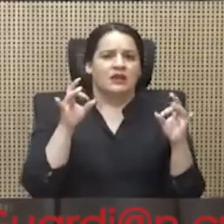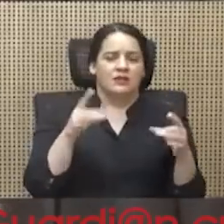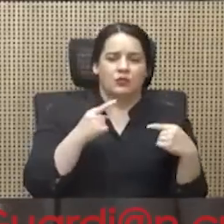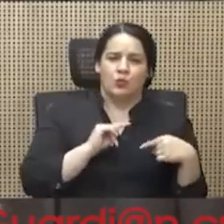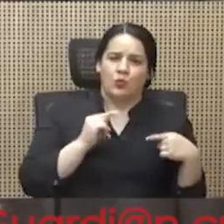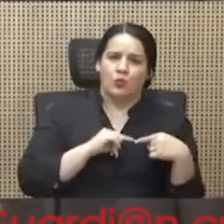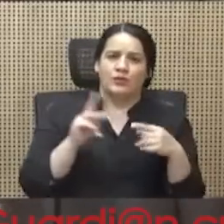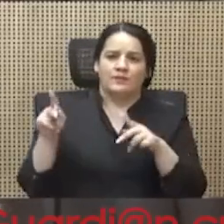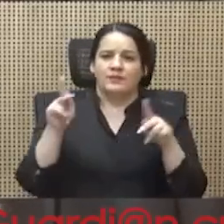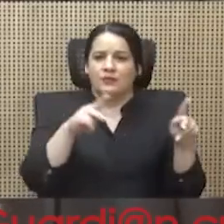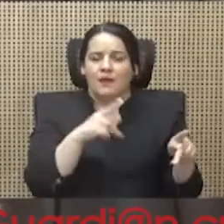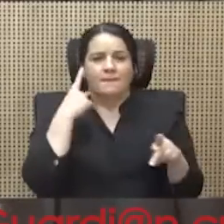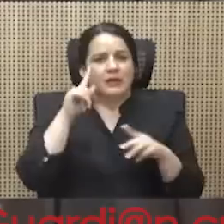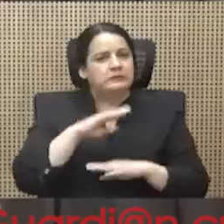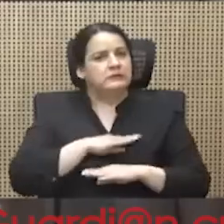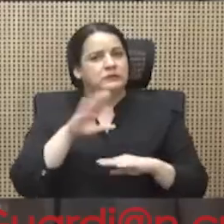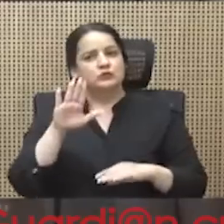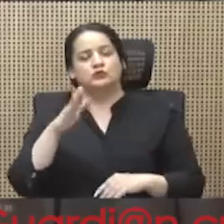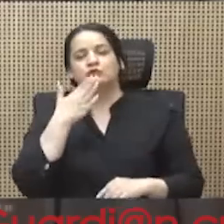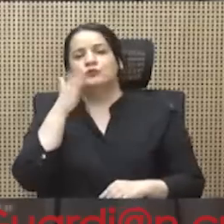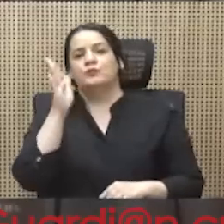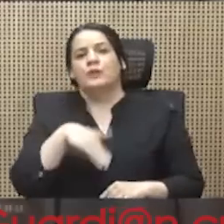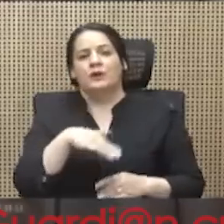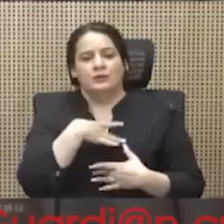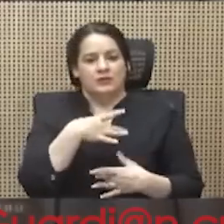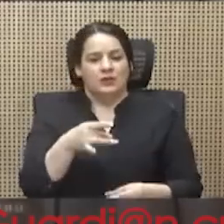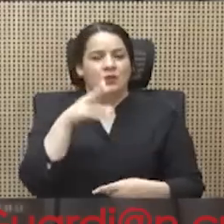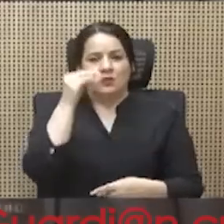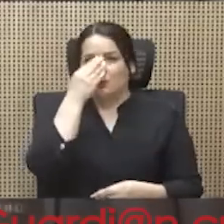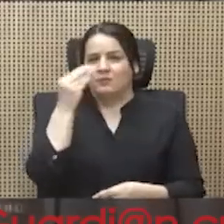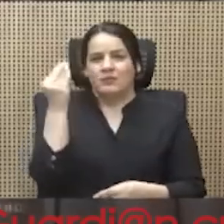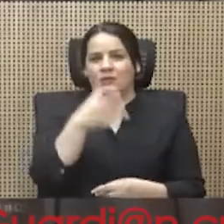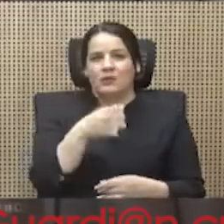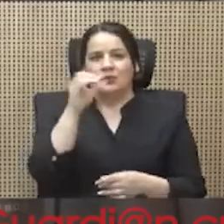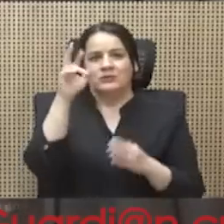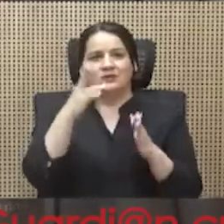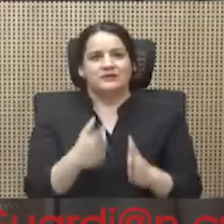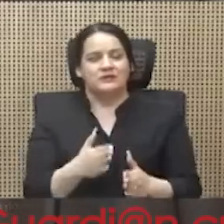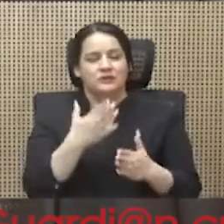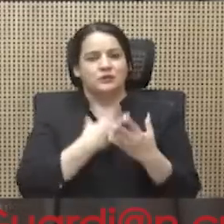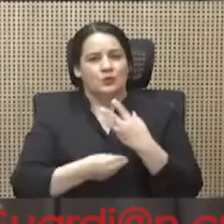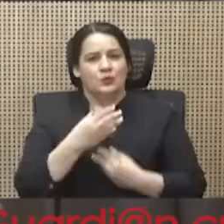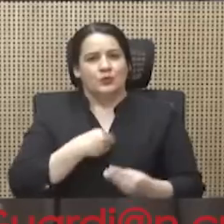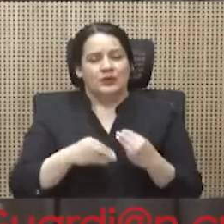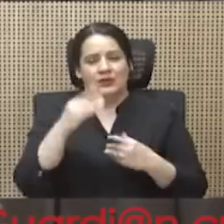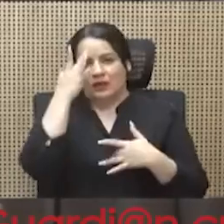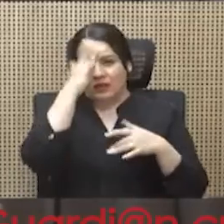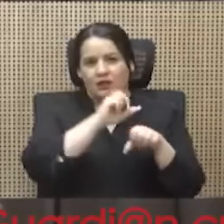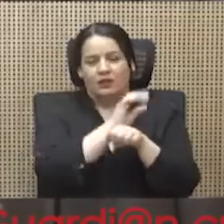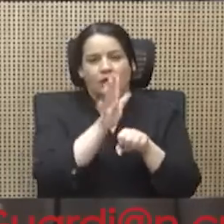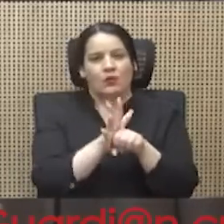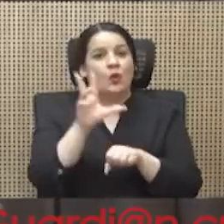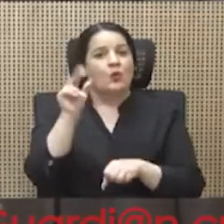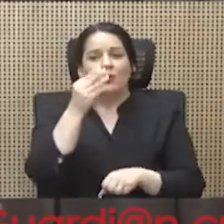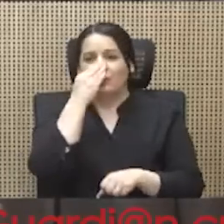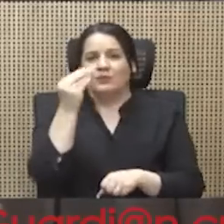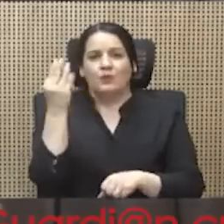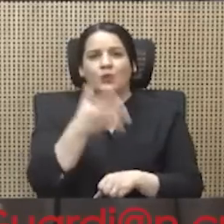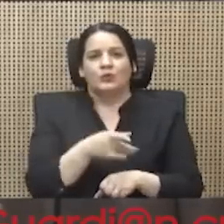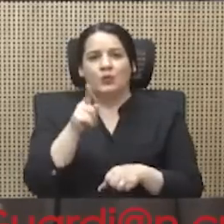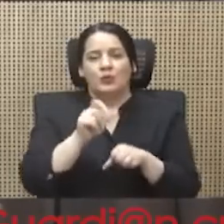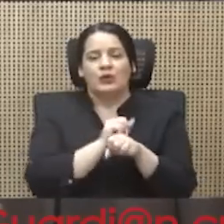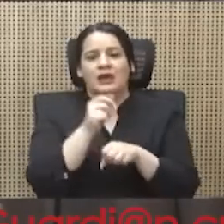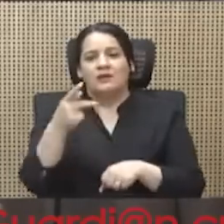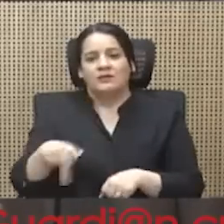sus perversos intereses no les importó que los costarricenses sufrían en medio de la pandemia no les importó el riesgo que corrían los funcionarios